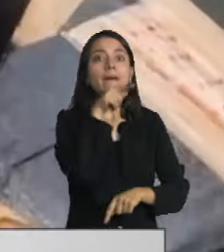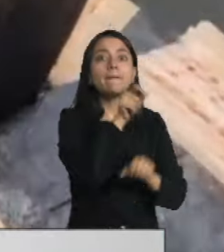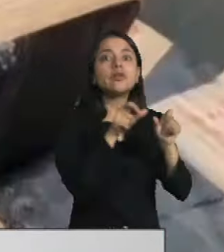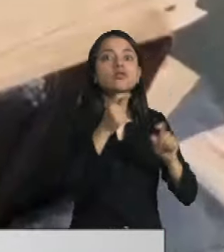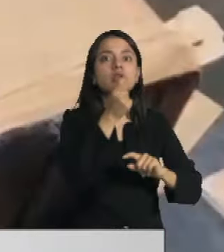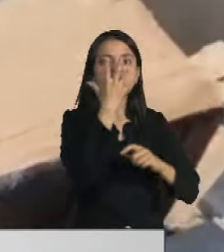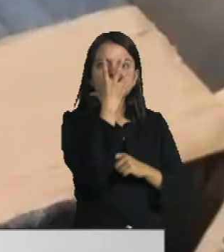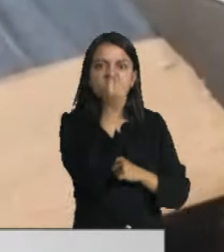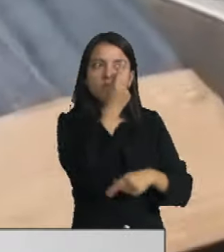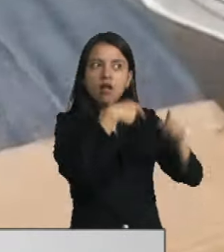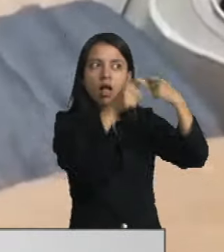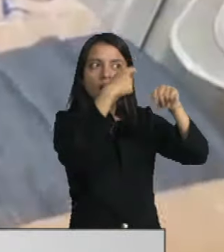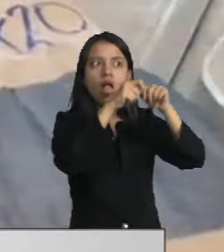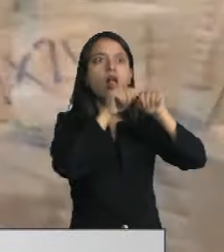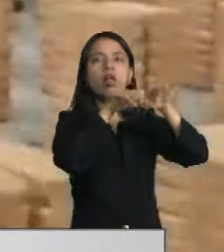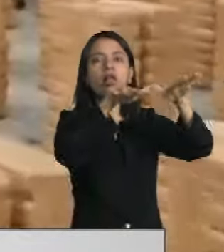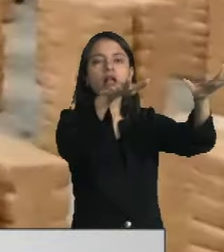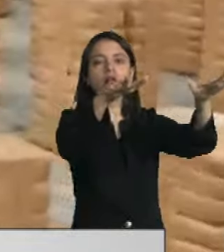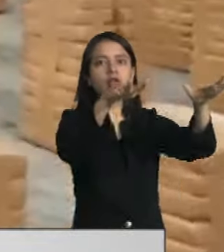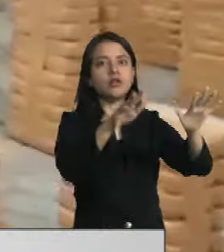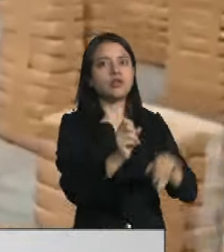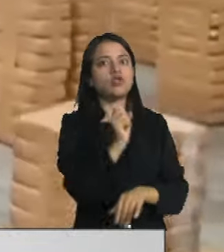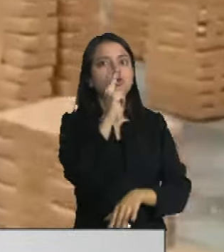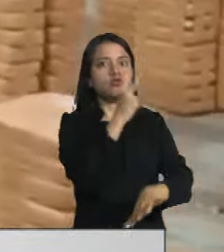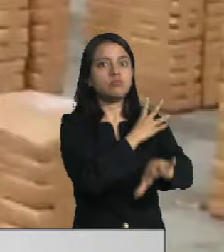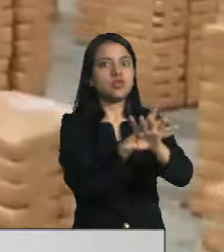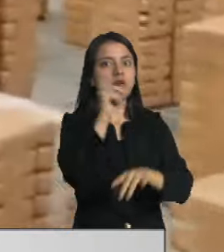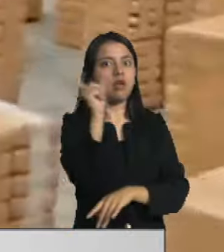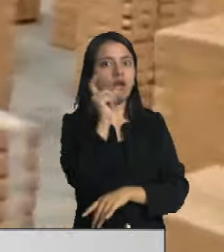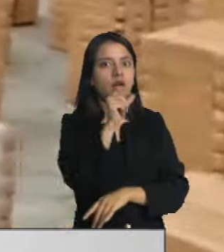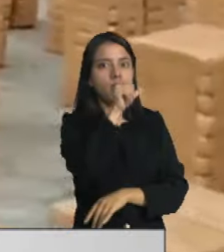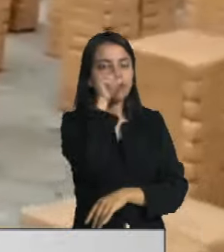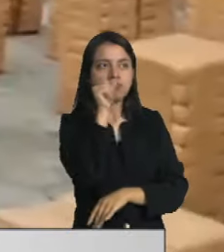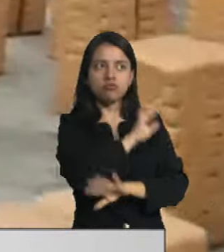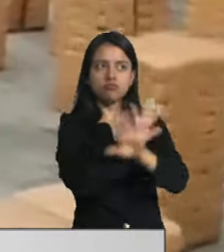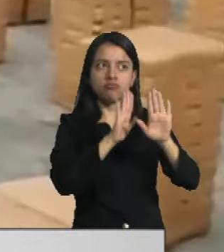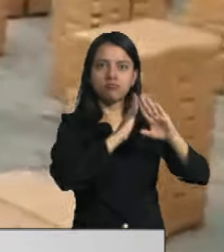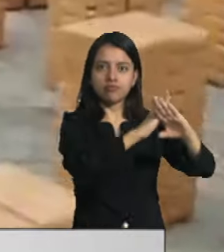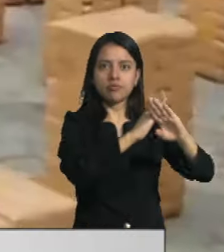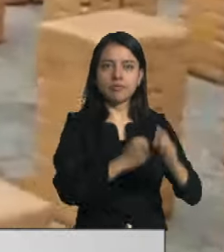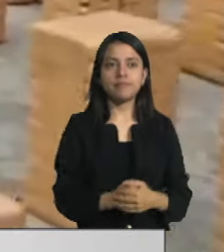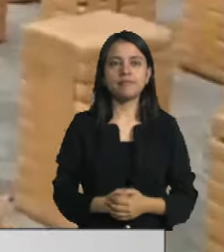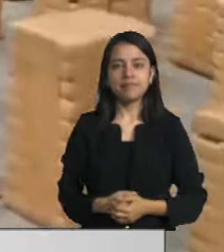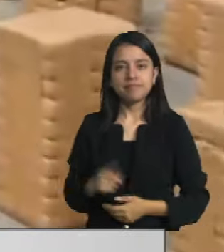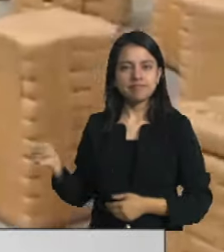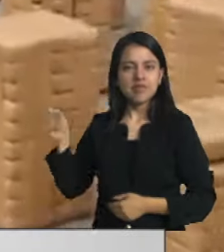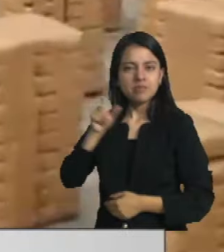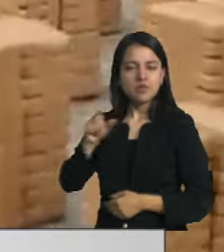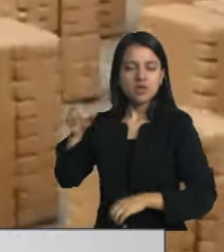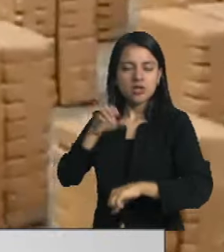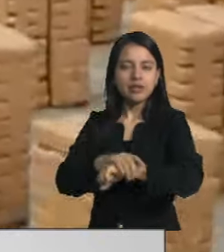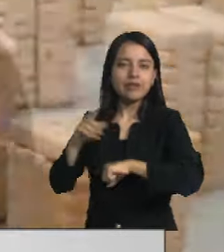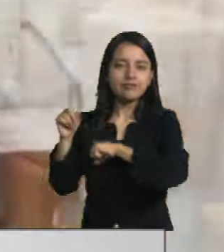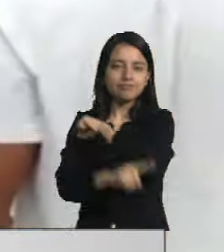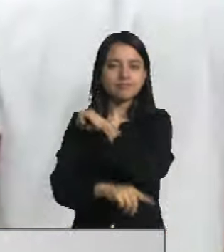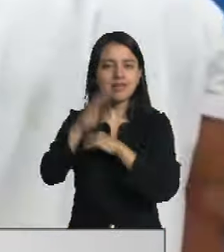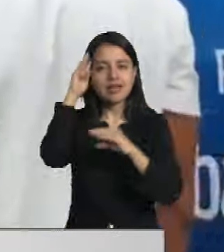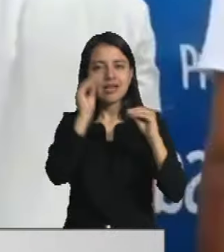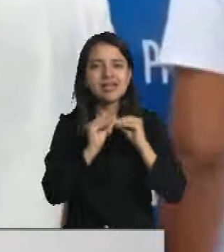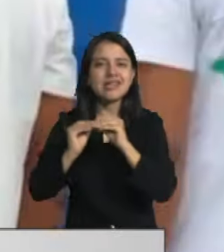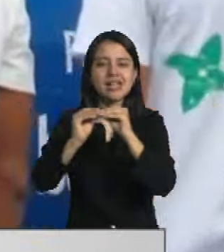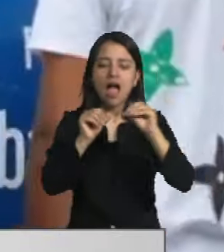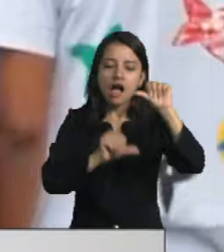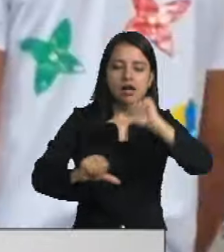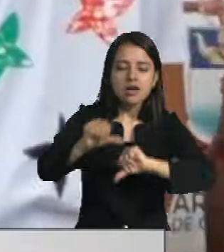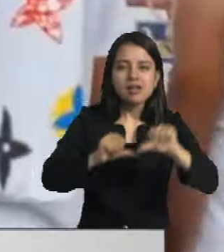de cocaína en las calles del mundo. Los tripulantes fueron capturados por el presunto delito de tráfico, fabricación o porte de estupefacientes y